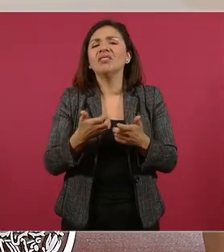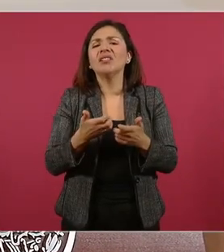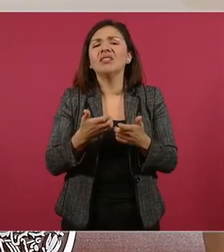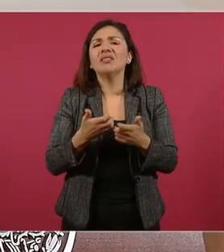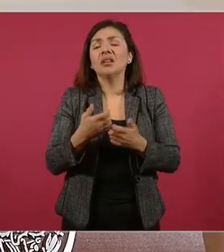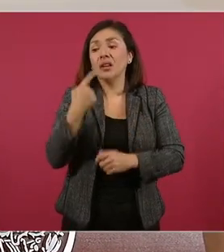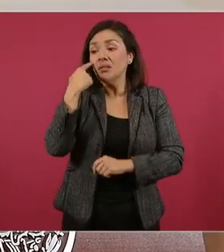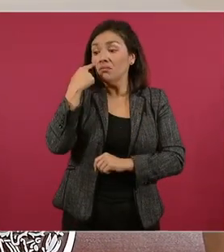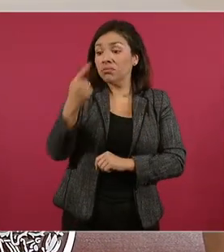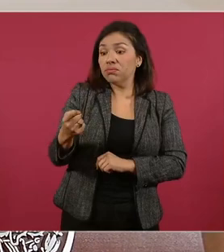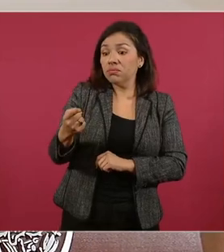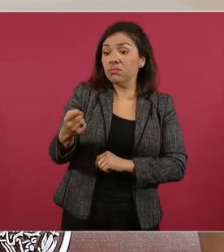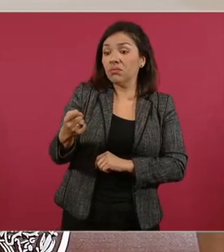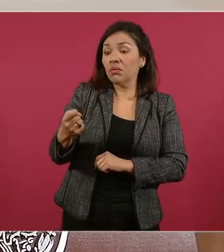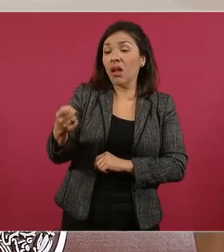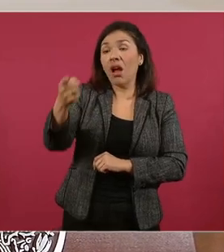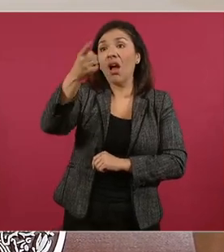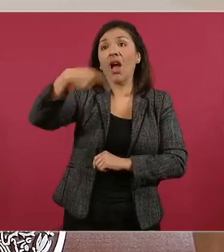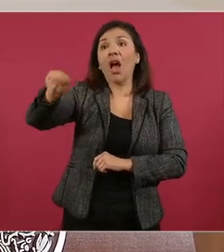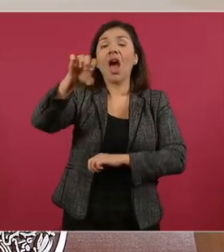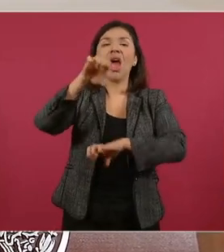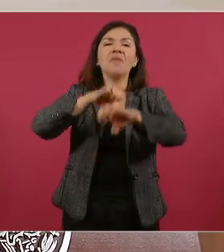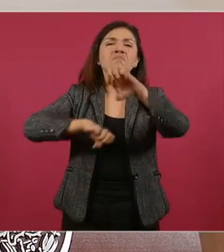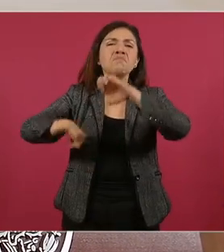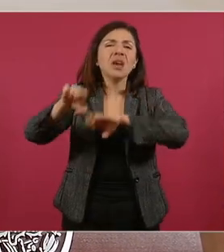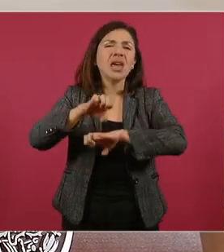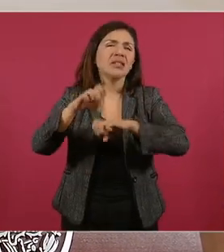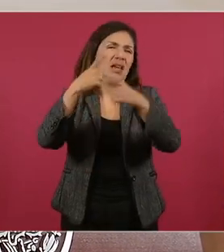el comportamiento de las corporaciones